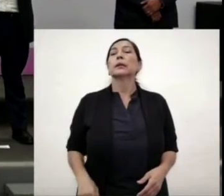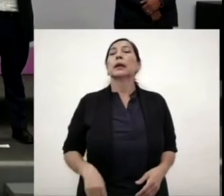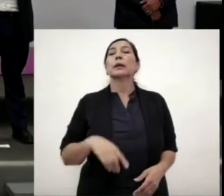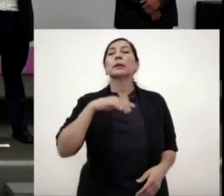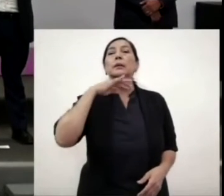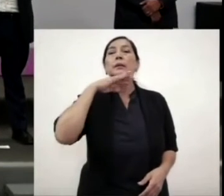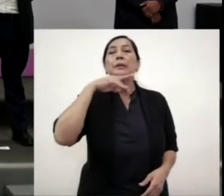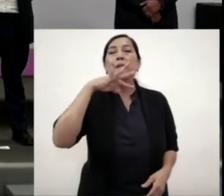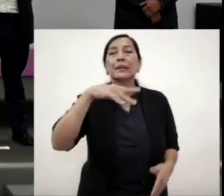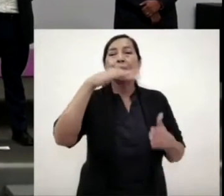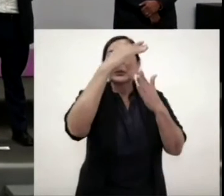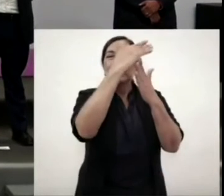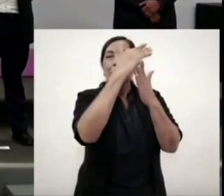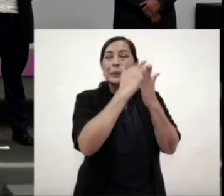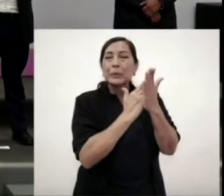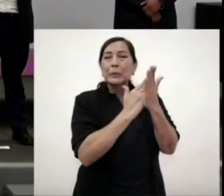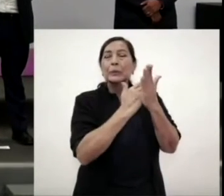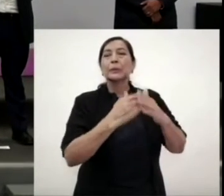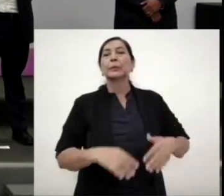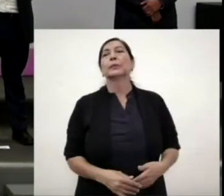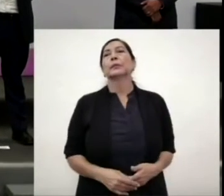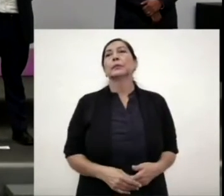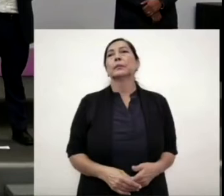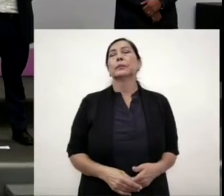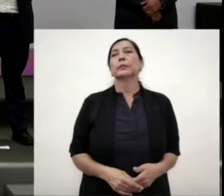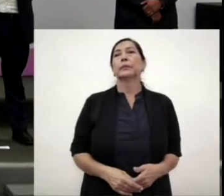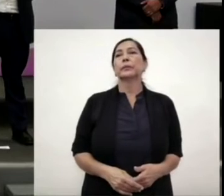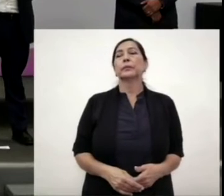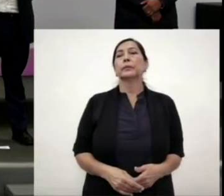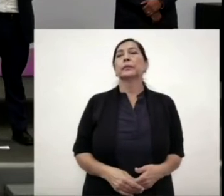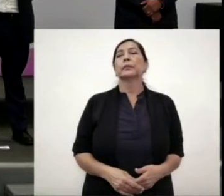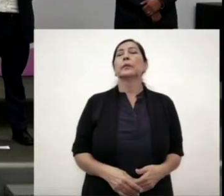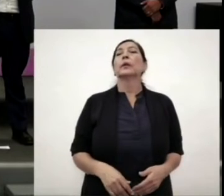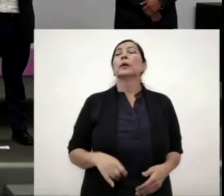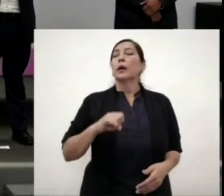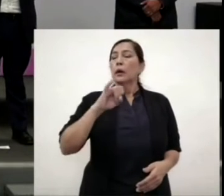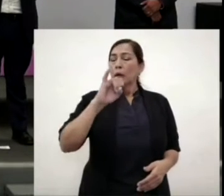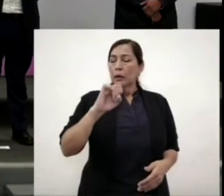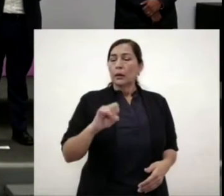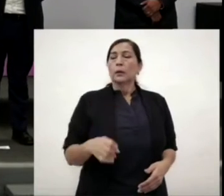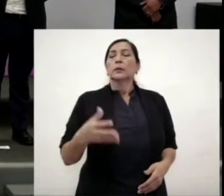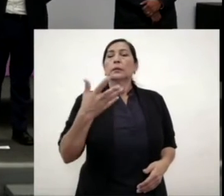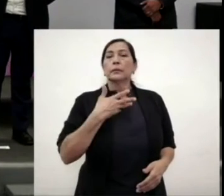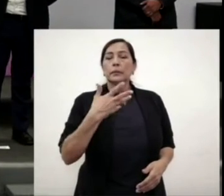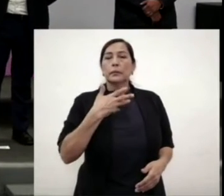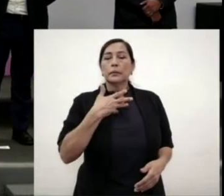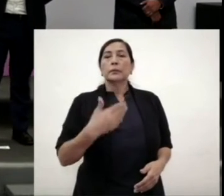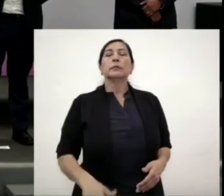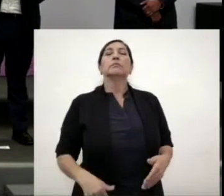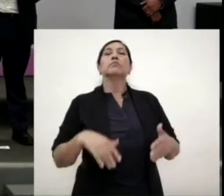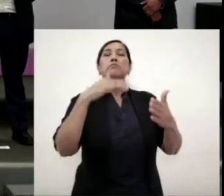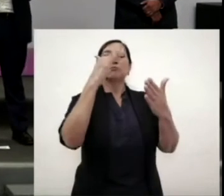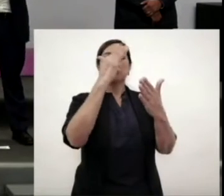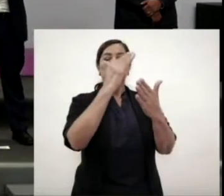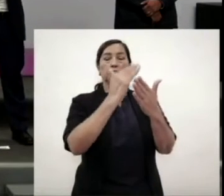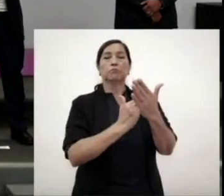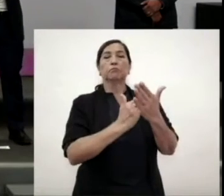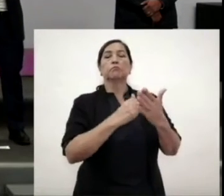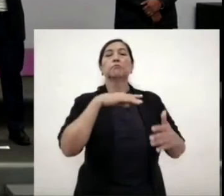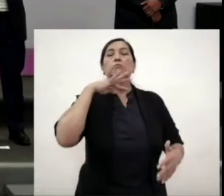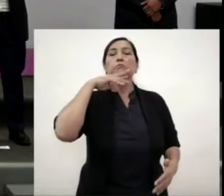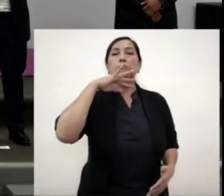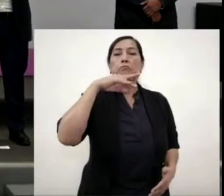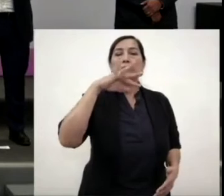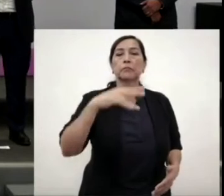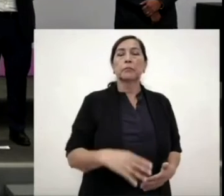estos no deben quedar impunes. Debe aplicarse justicia en cada uno de estos.